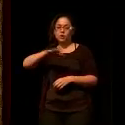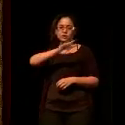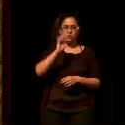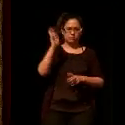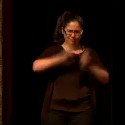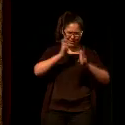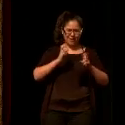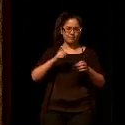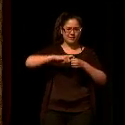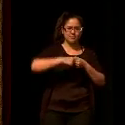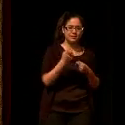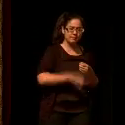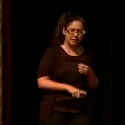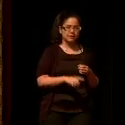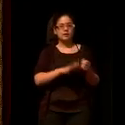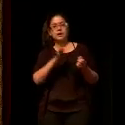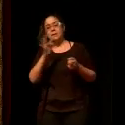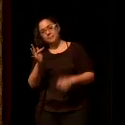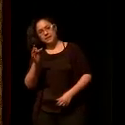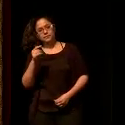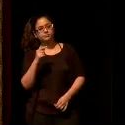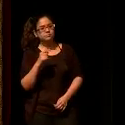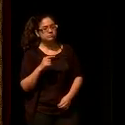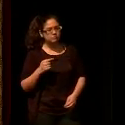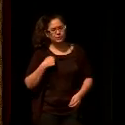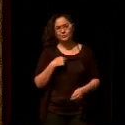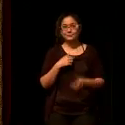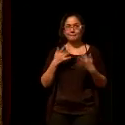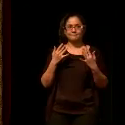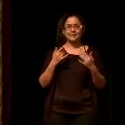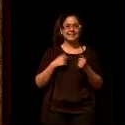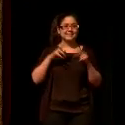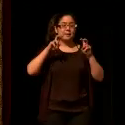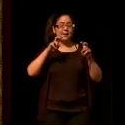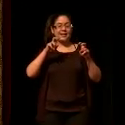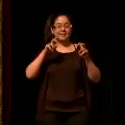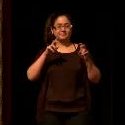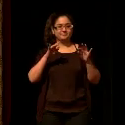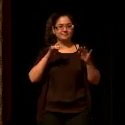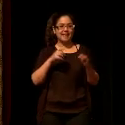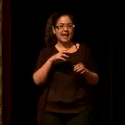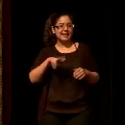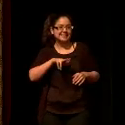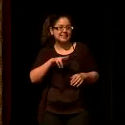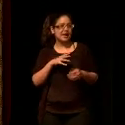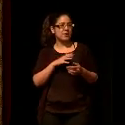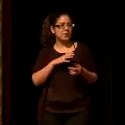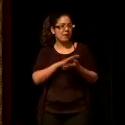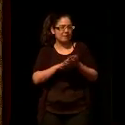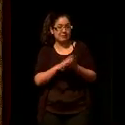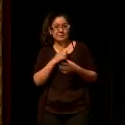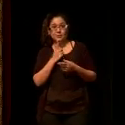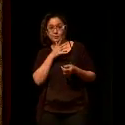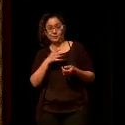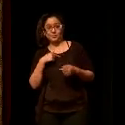al grunge el esto ya no sea hablar en castellano de los nervios vamos bueno como la